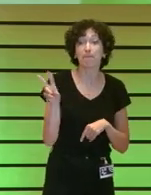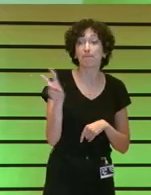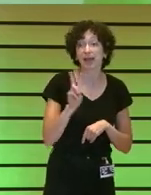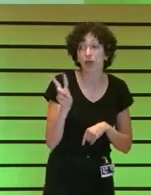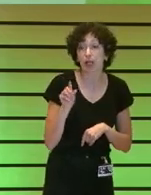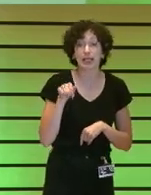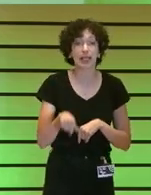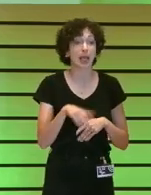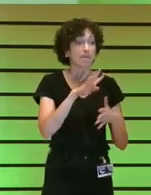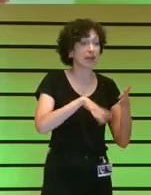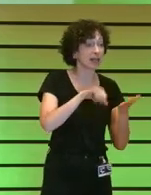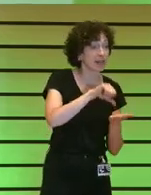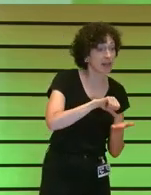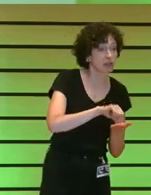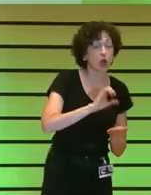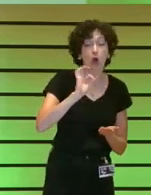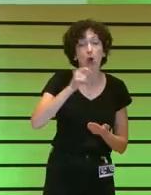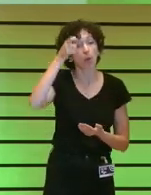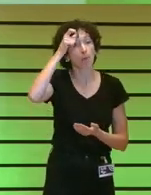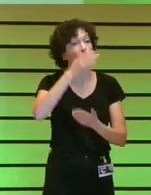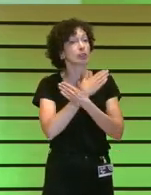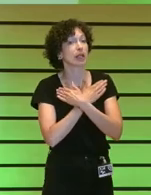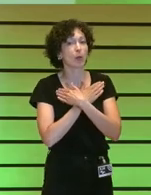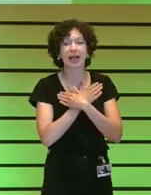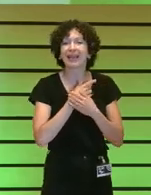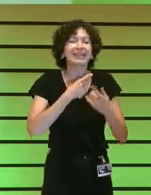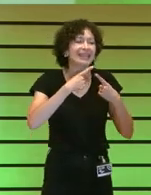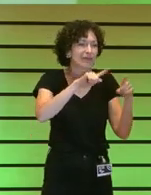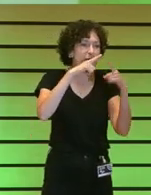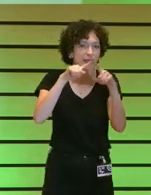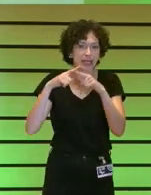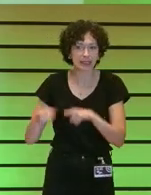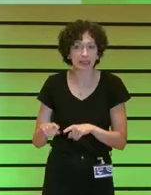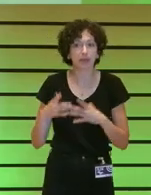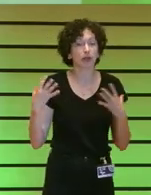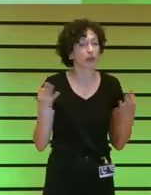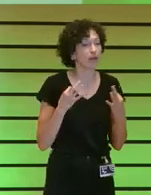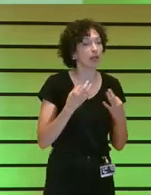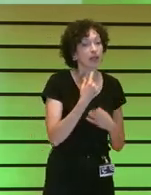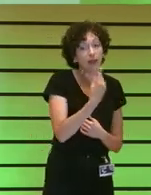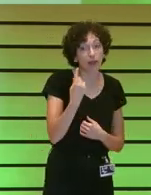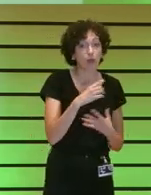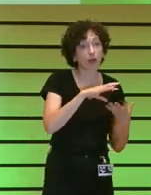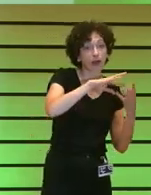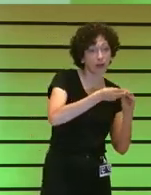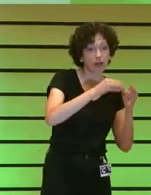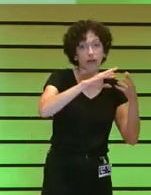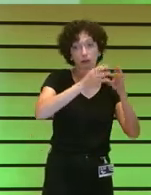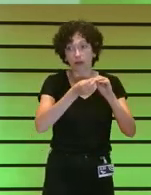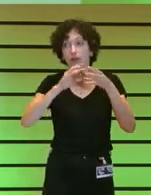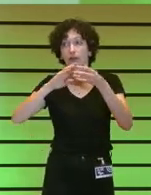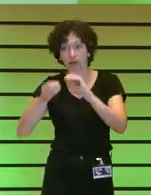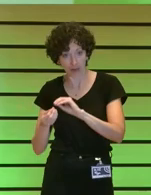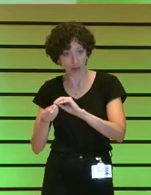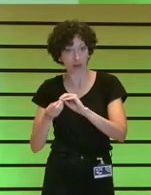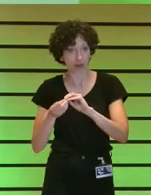de Barcelona que en un pueblito de teruel no tiene nada que ver pero Tendremos que adaptar cada uno de las realidades y